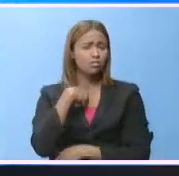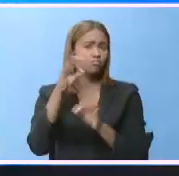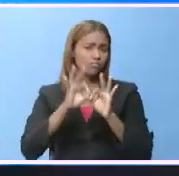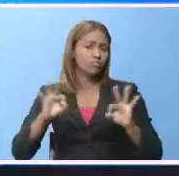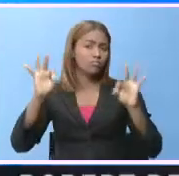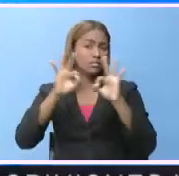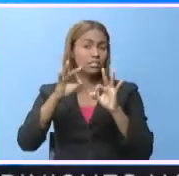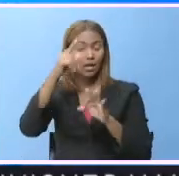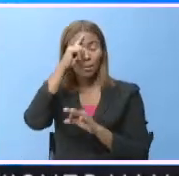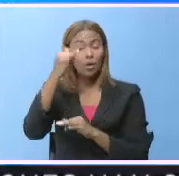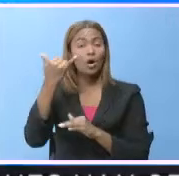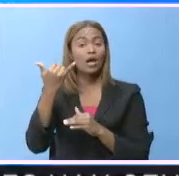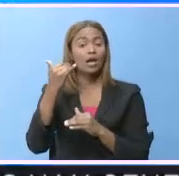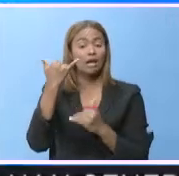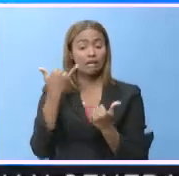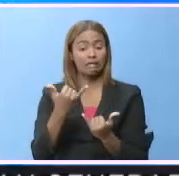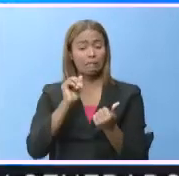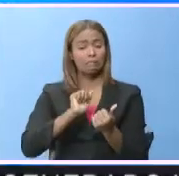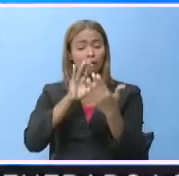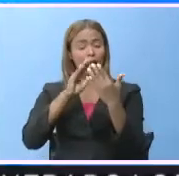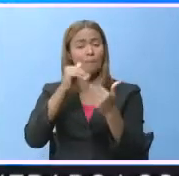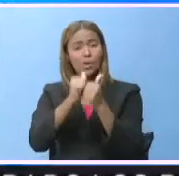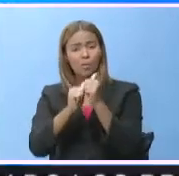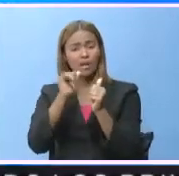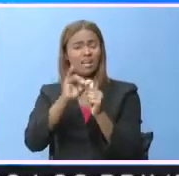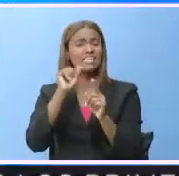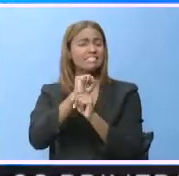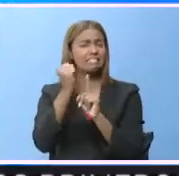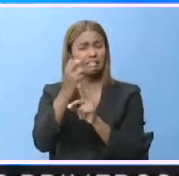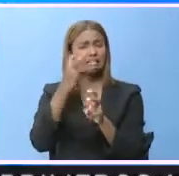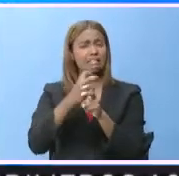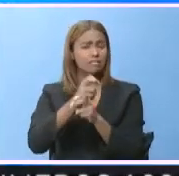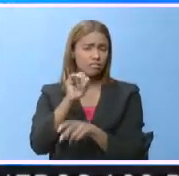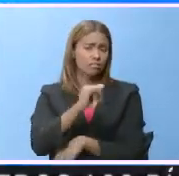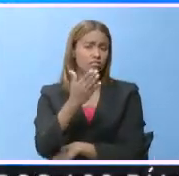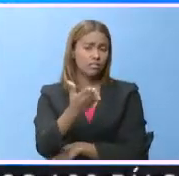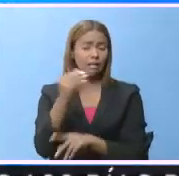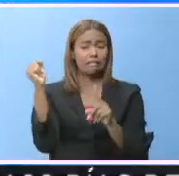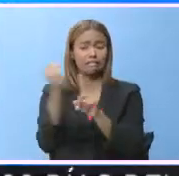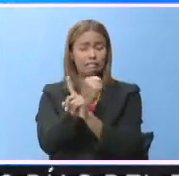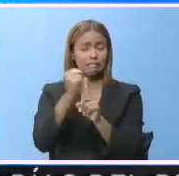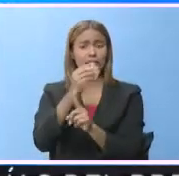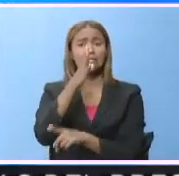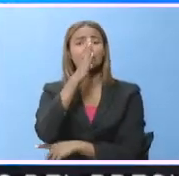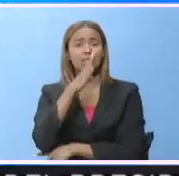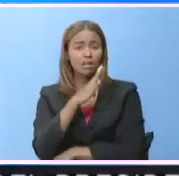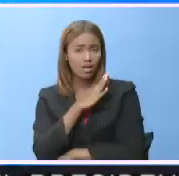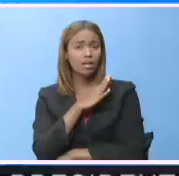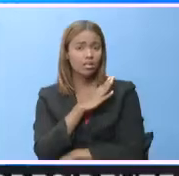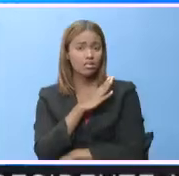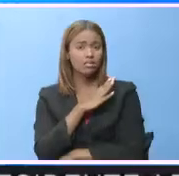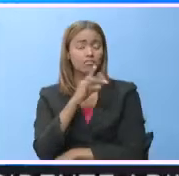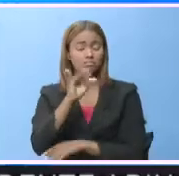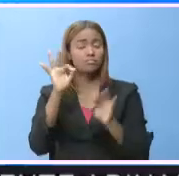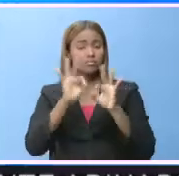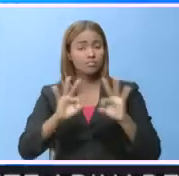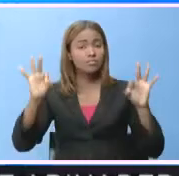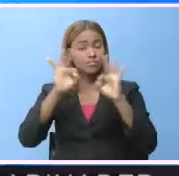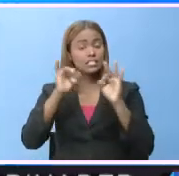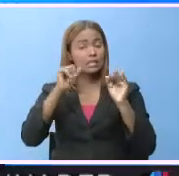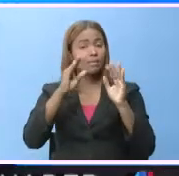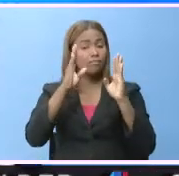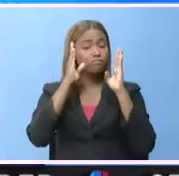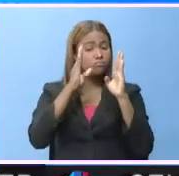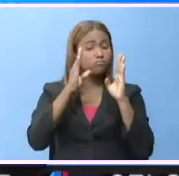importante, sobre todo porque darle frente a problemas y a una situación tan difícil como es la de violencia de género, es importante hacerle